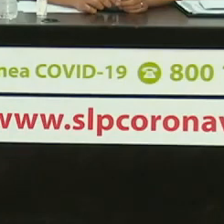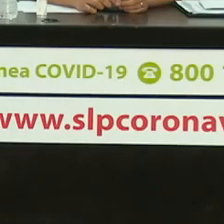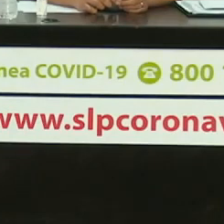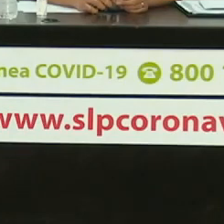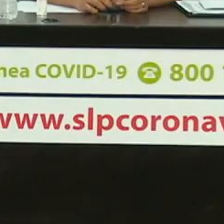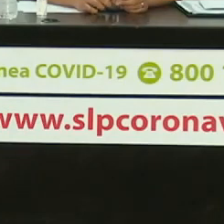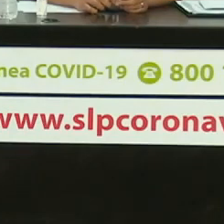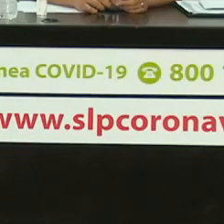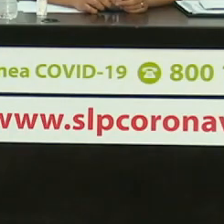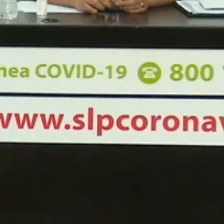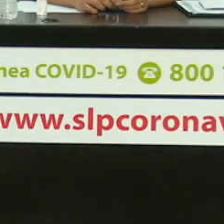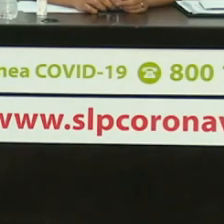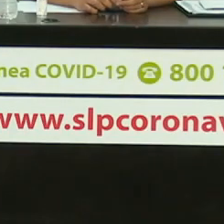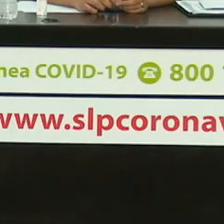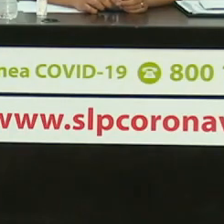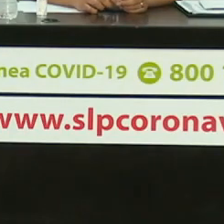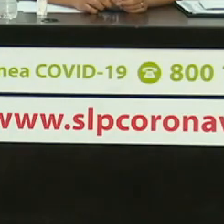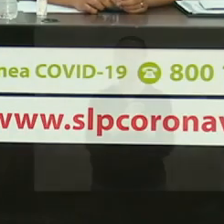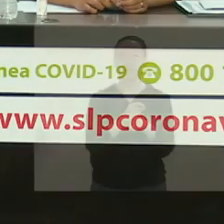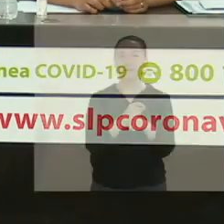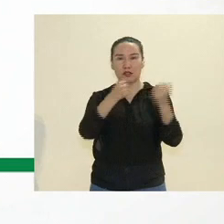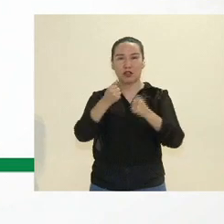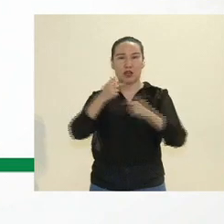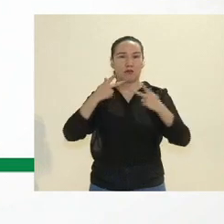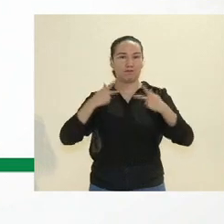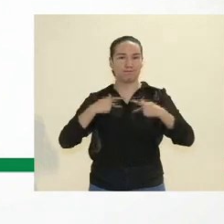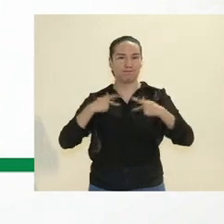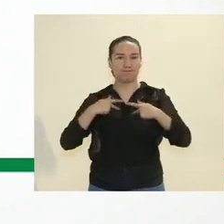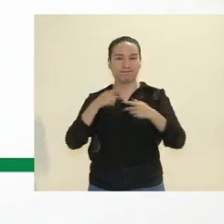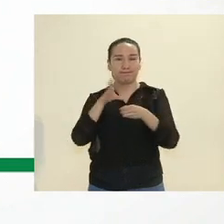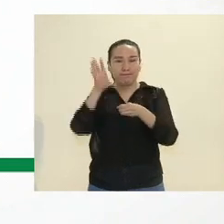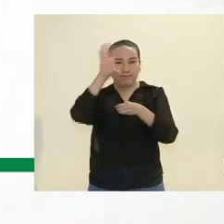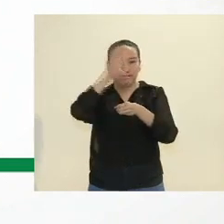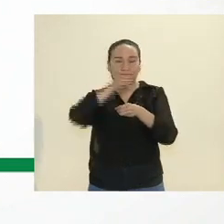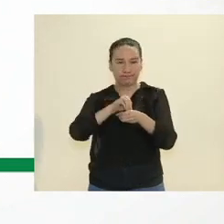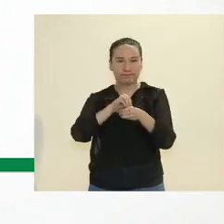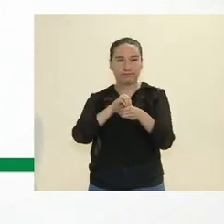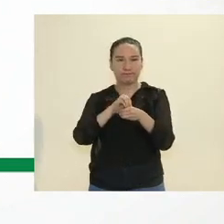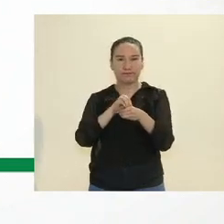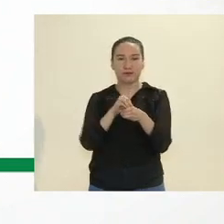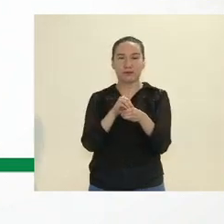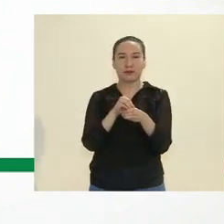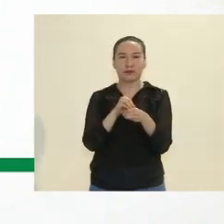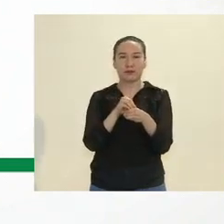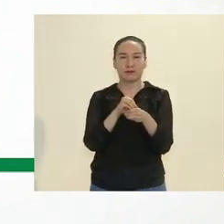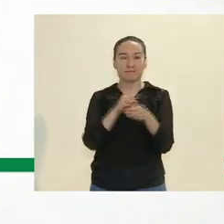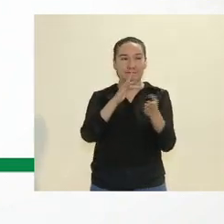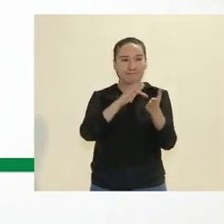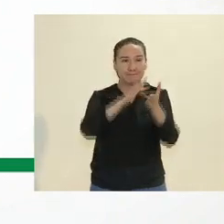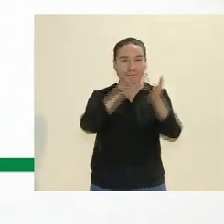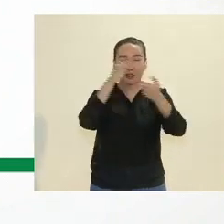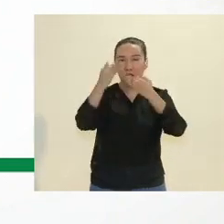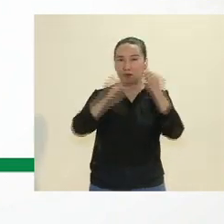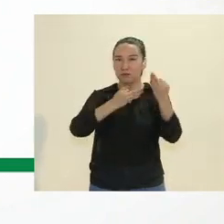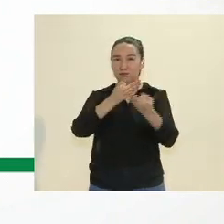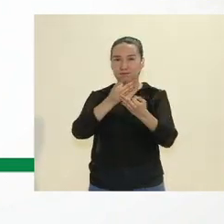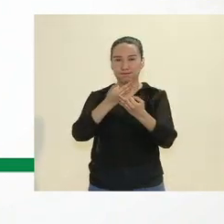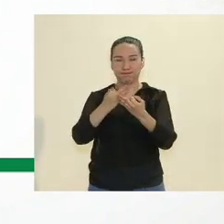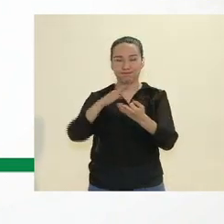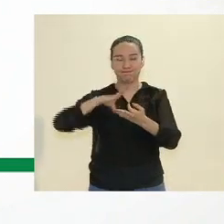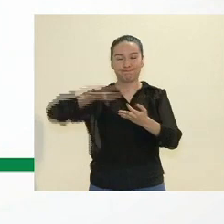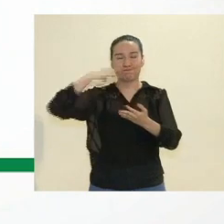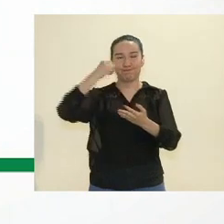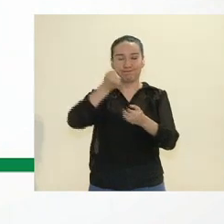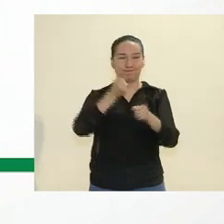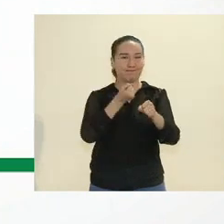registran promedio 2.5 casos al día sin embargo en estos últimos la cifra se ha multiplicado hasta por